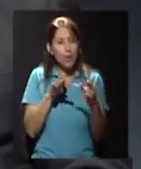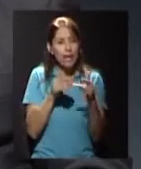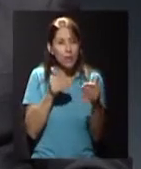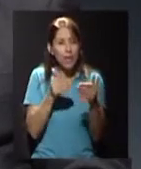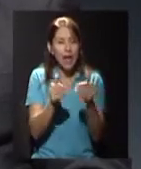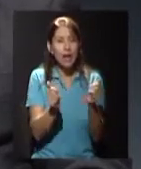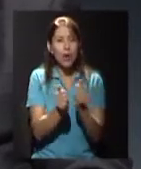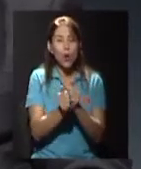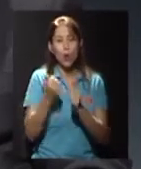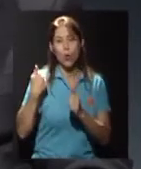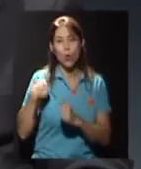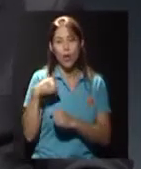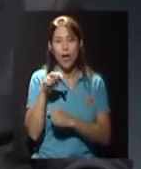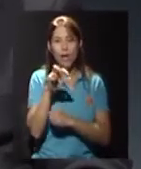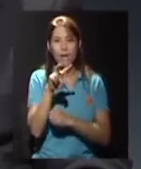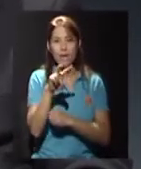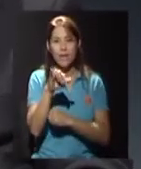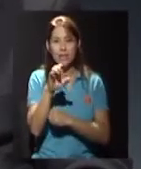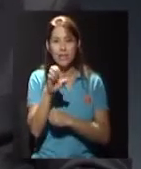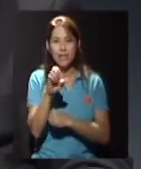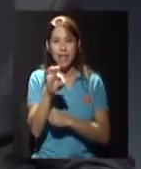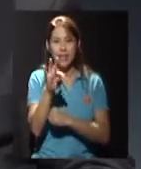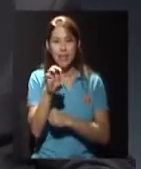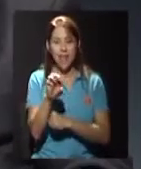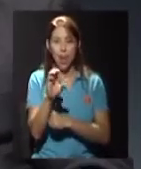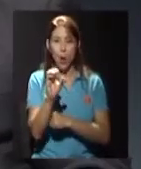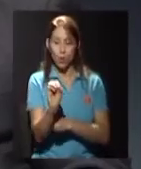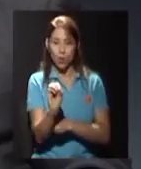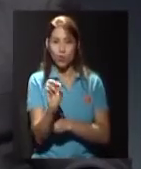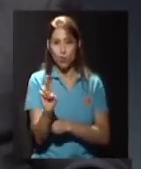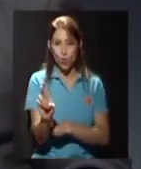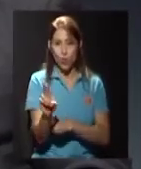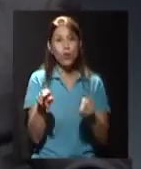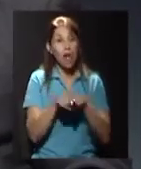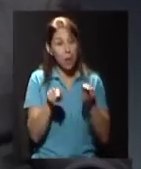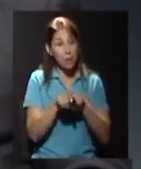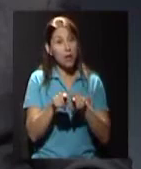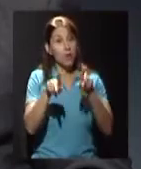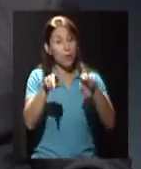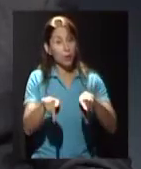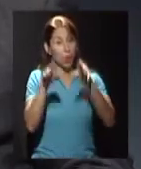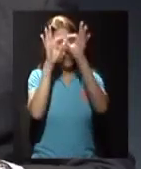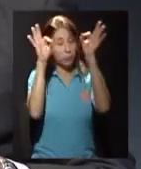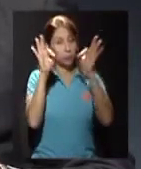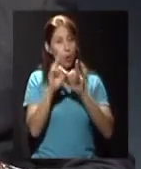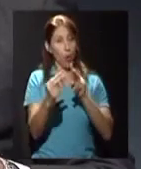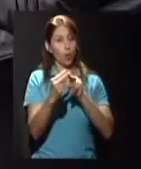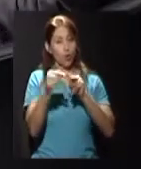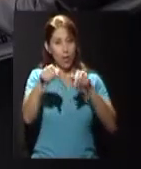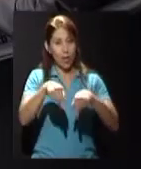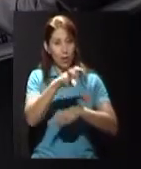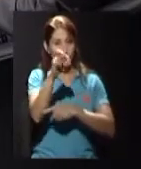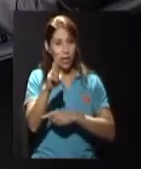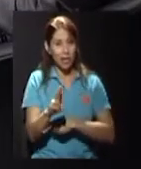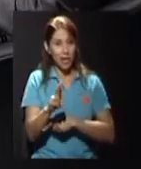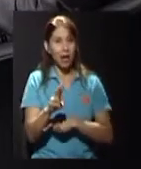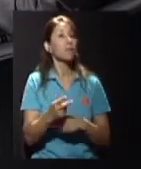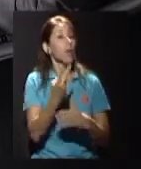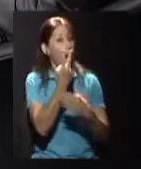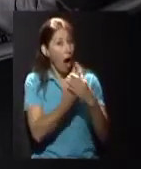rubio éste también ampliamente conocido aquí en costa rica y me atrevo decías ligados ambos